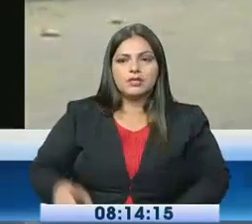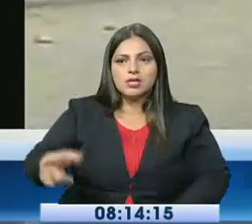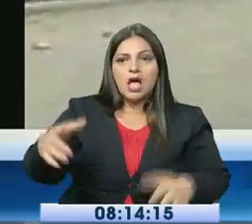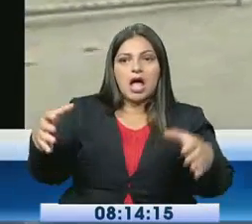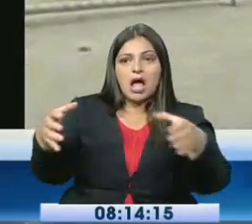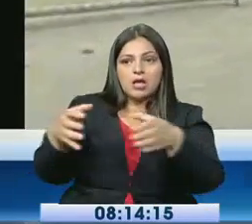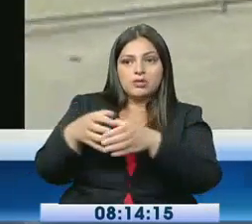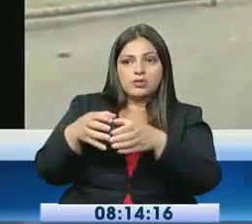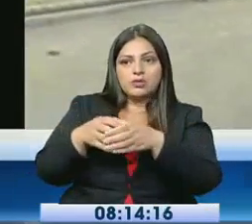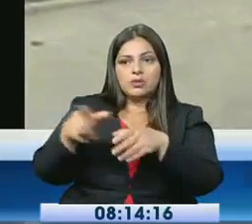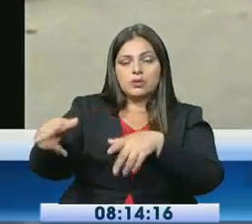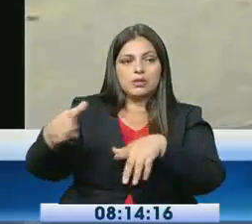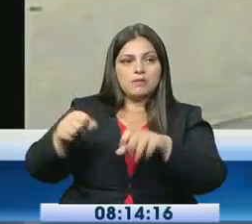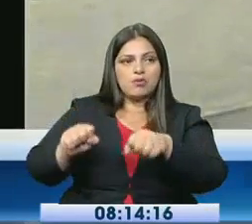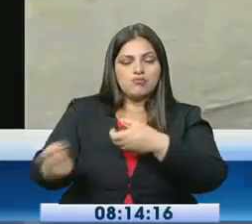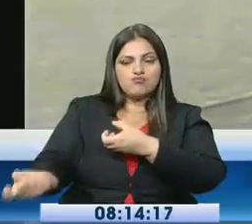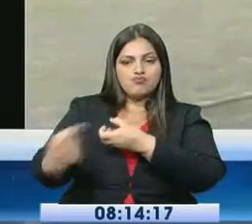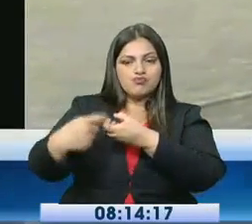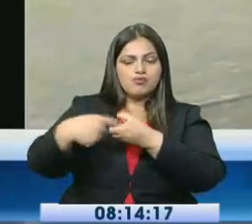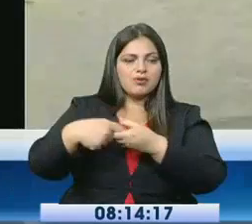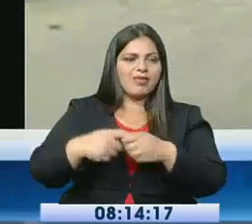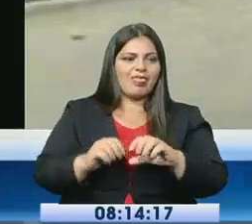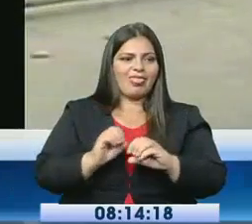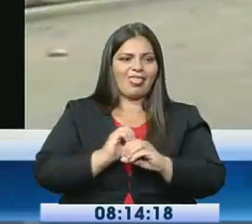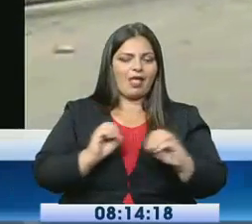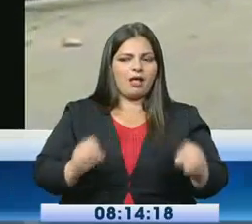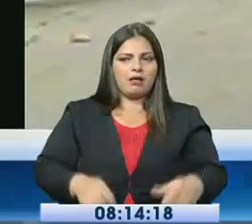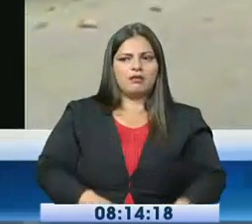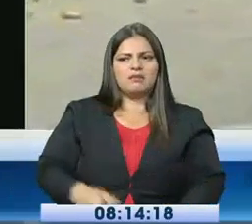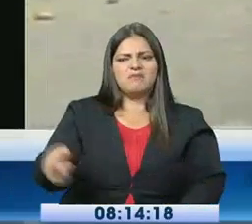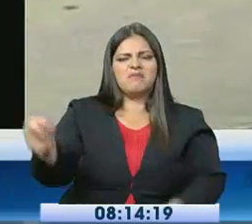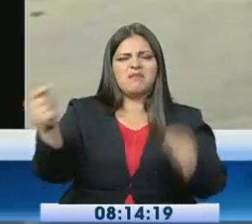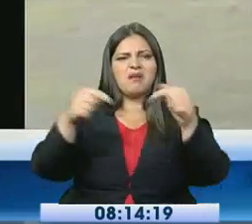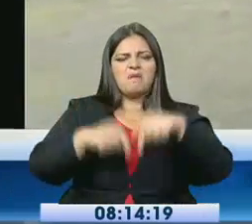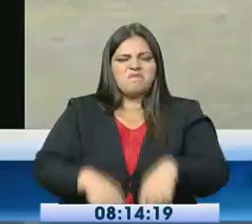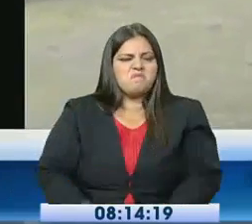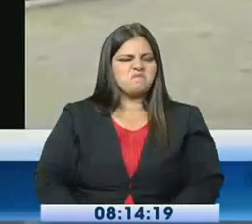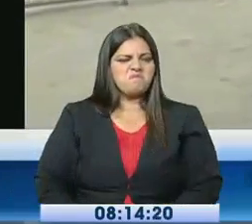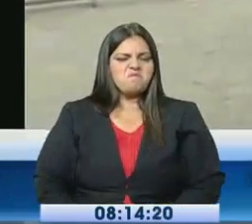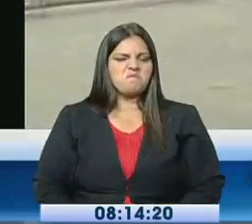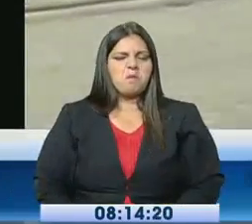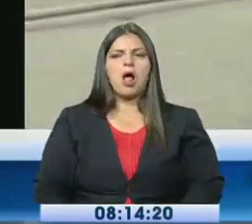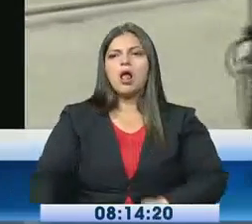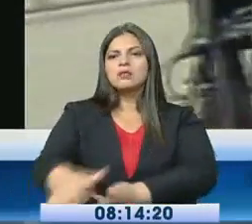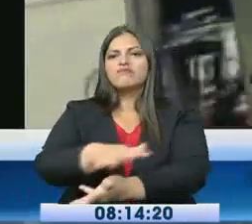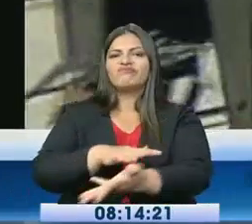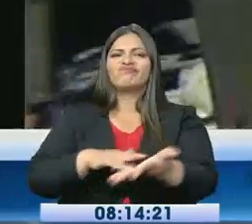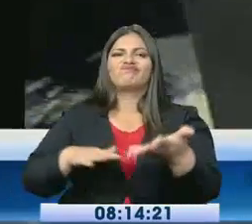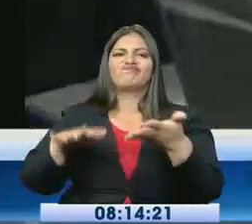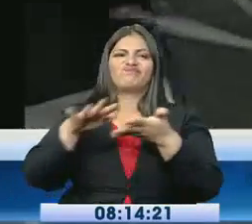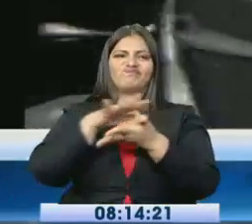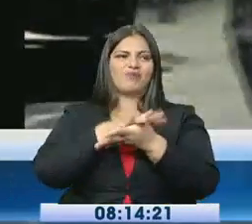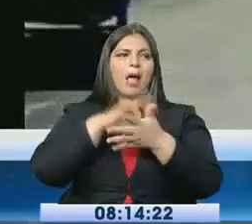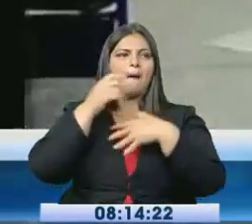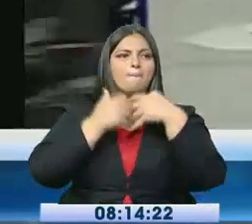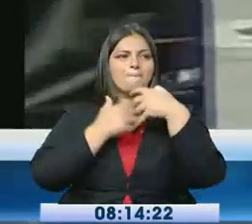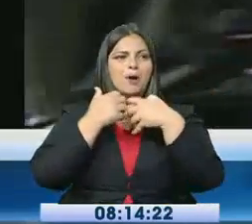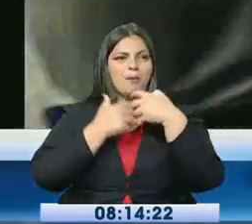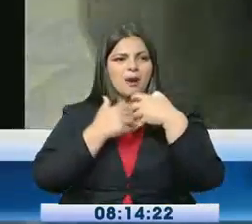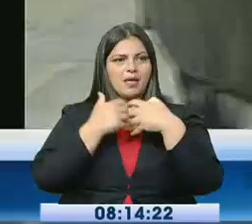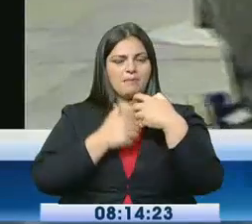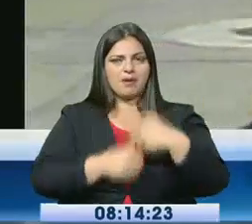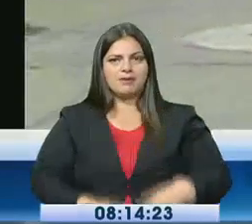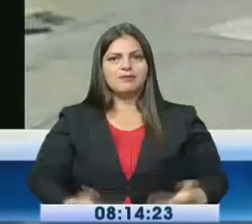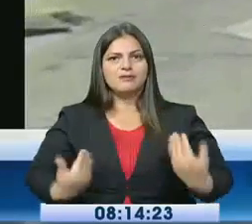sector a tratar de traer el desorden. La ATM ha traído elementos acá a